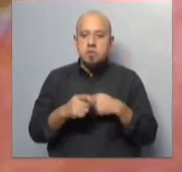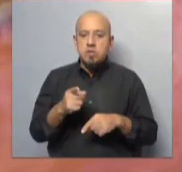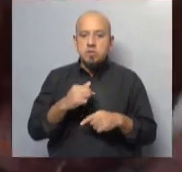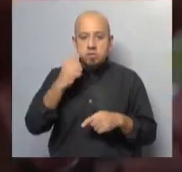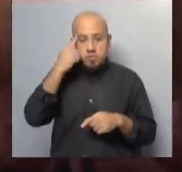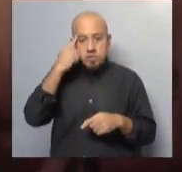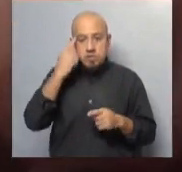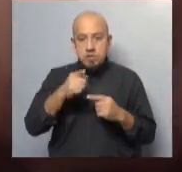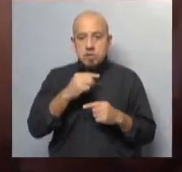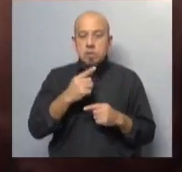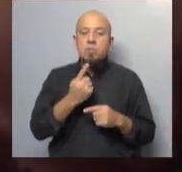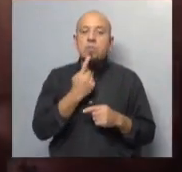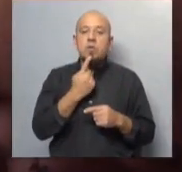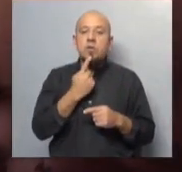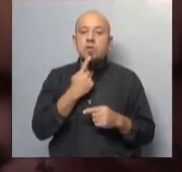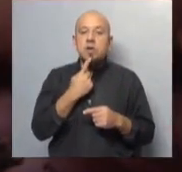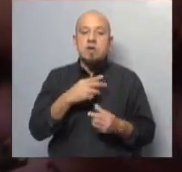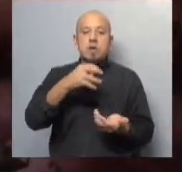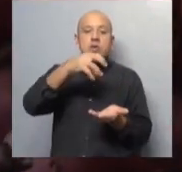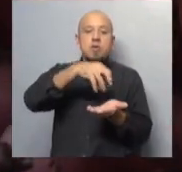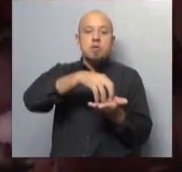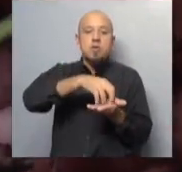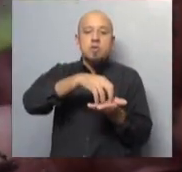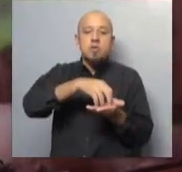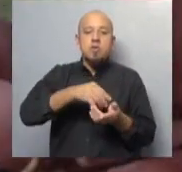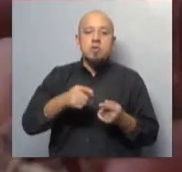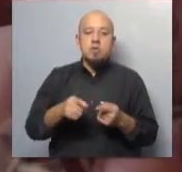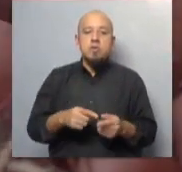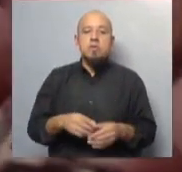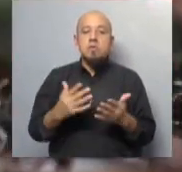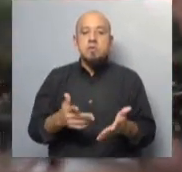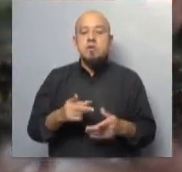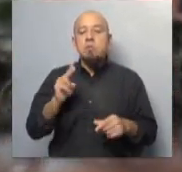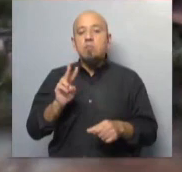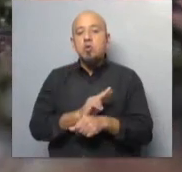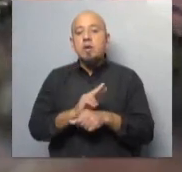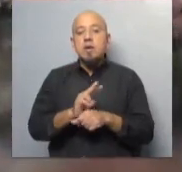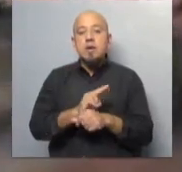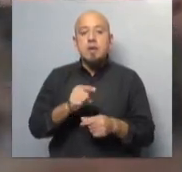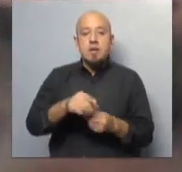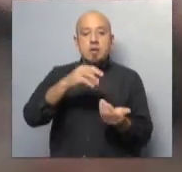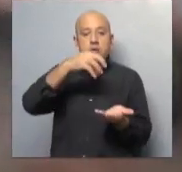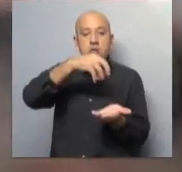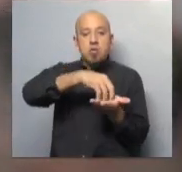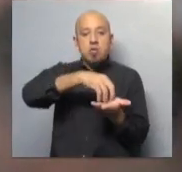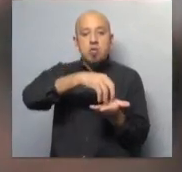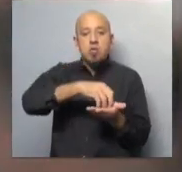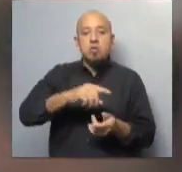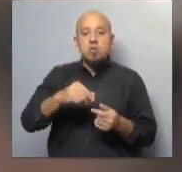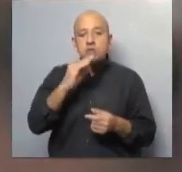en política ambiental, protección y hongos parece casi una redundancia. Proteger hongos es justamente una